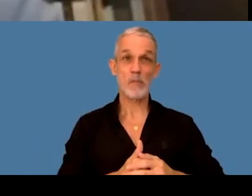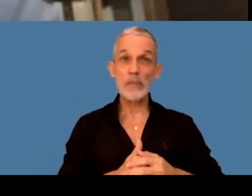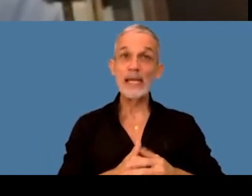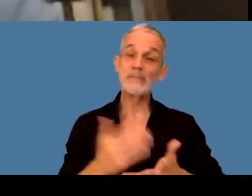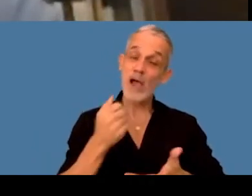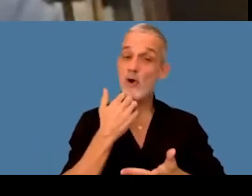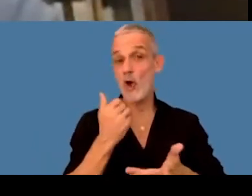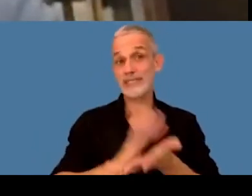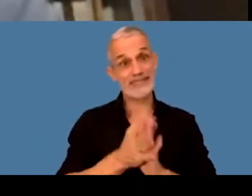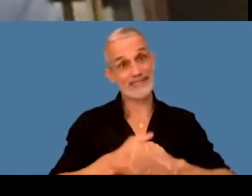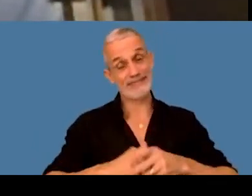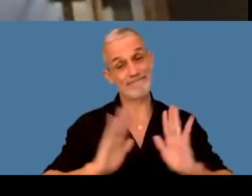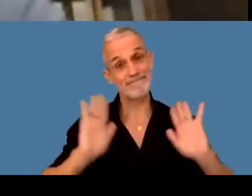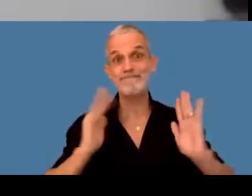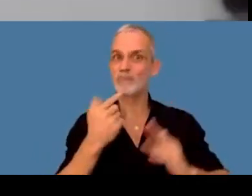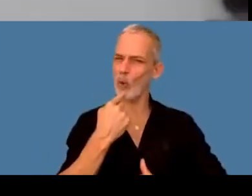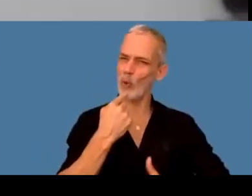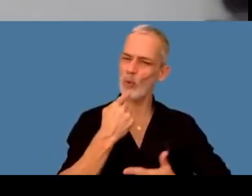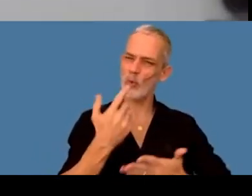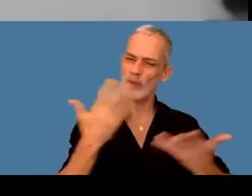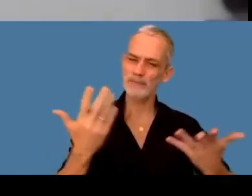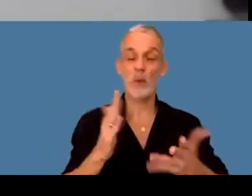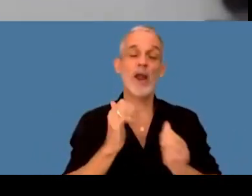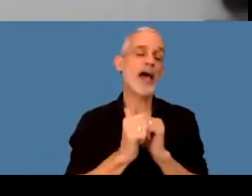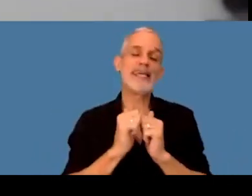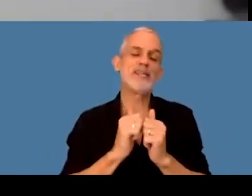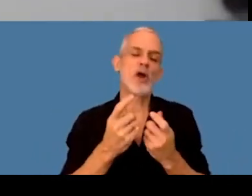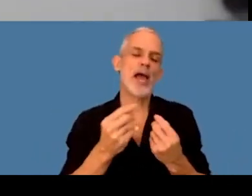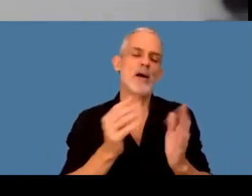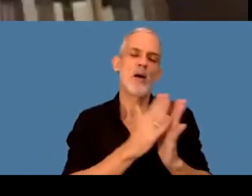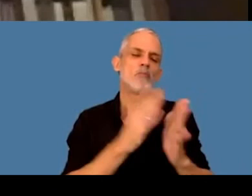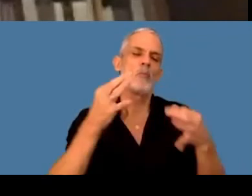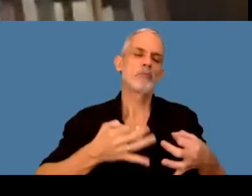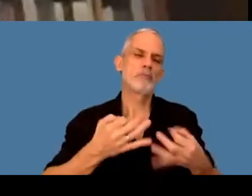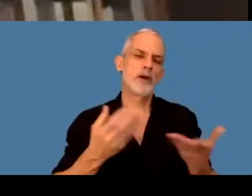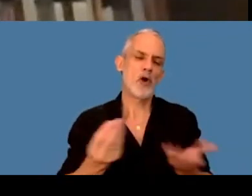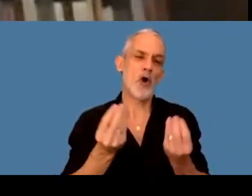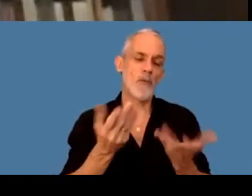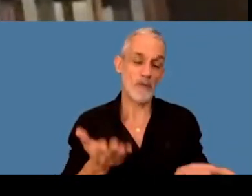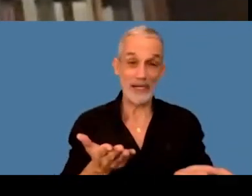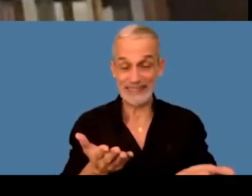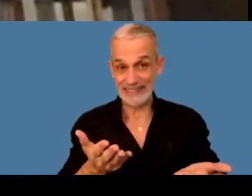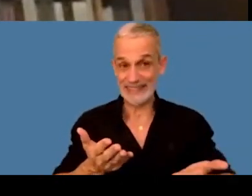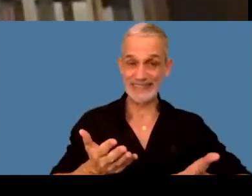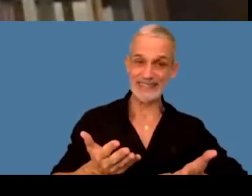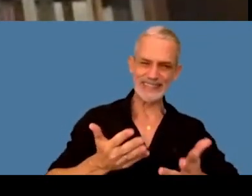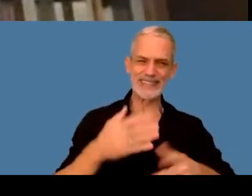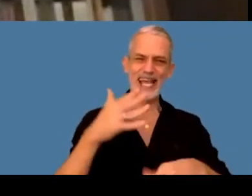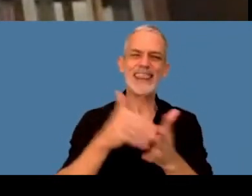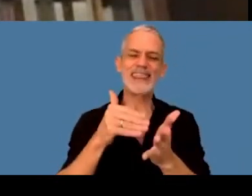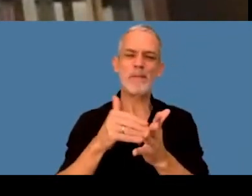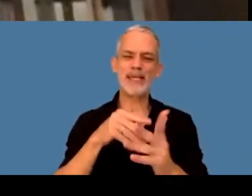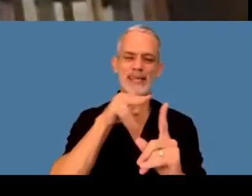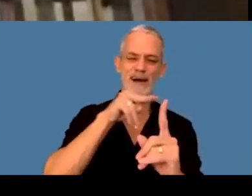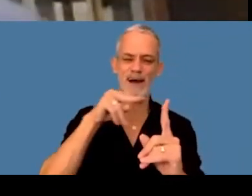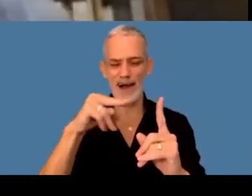neutro, esa es la duda. Bueno, la historia como fue. Puede ser medianamente objetiva de acuerdo a cuánto está